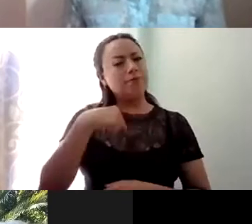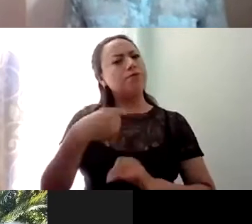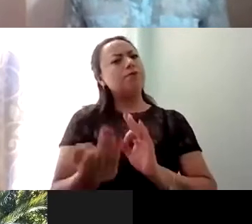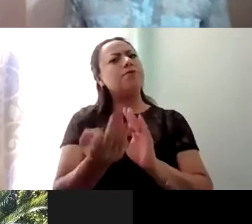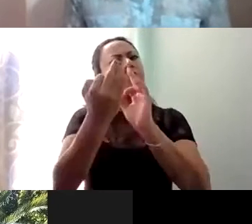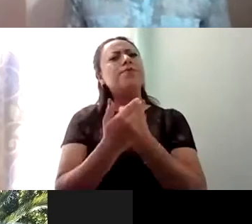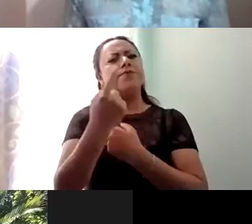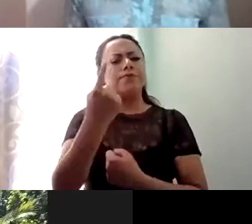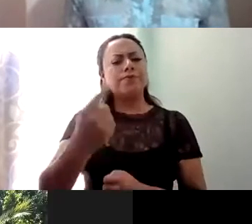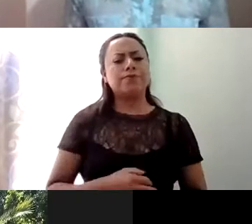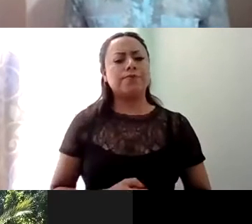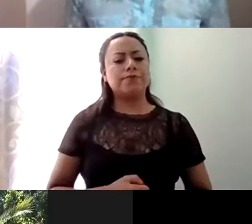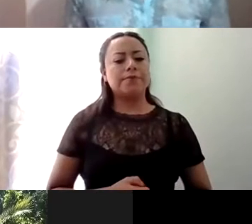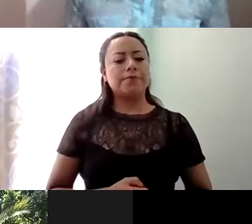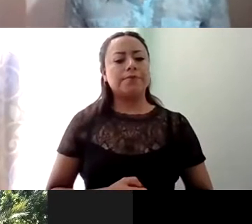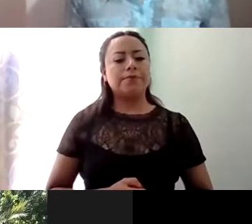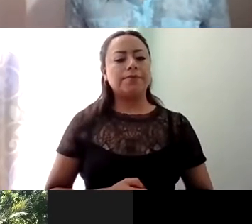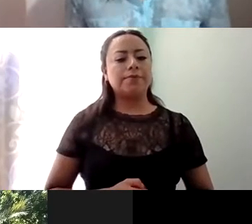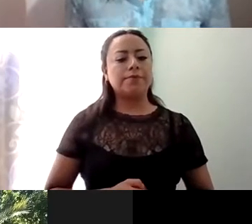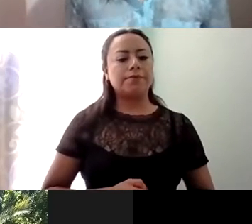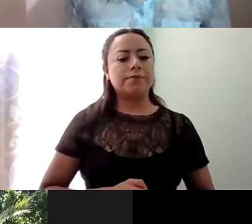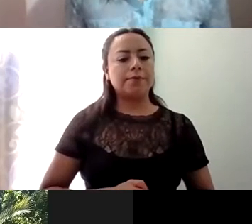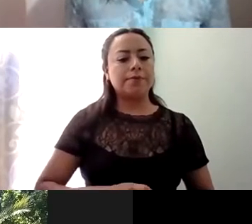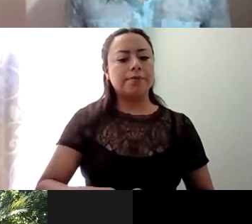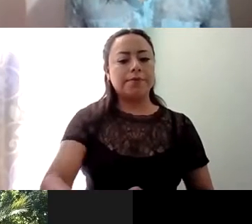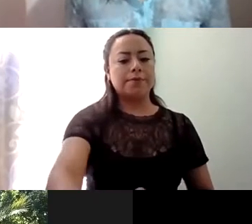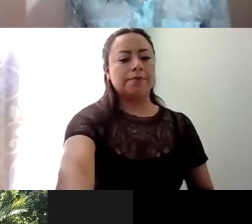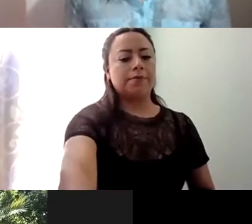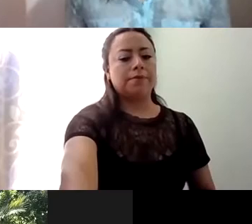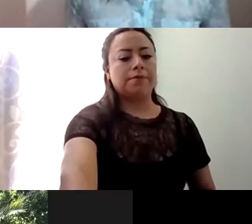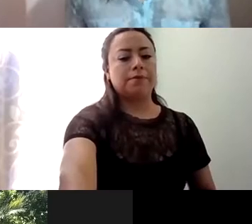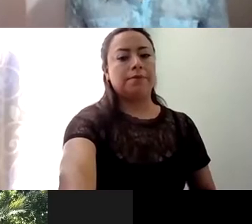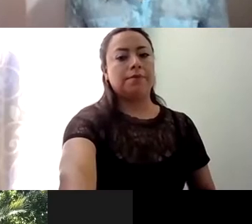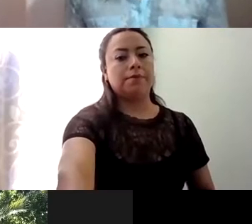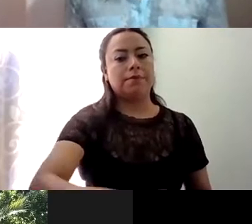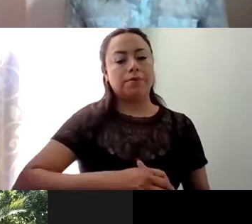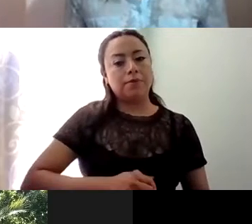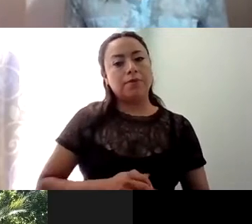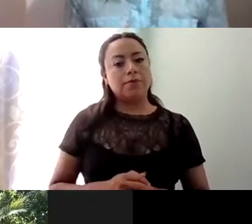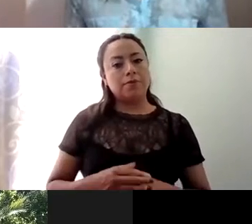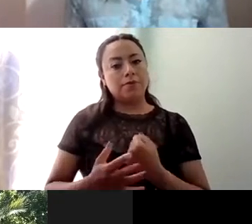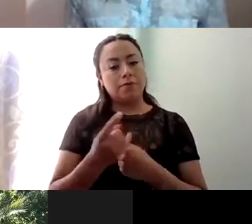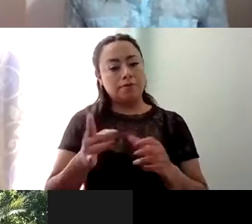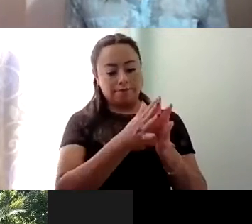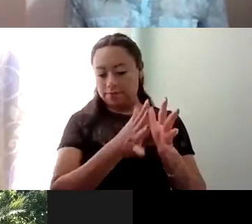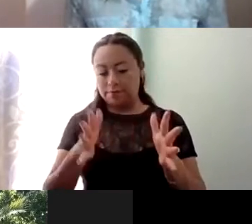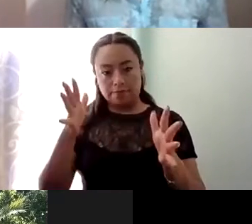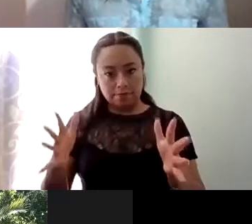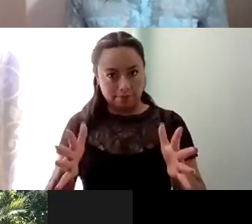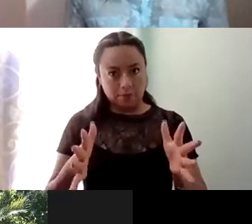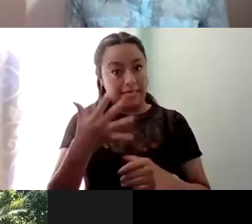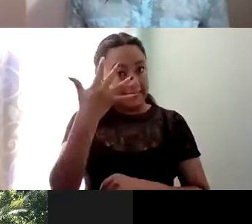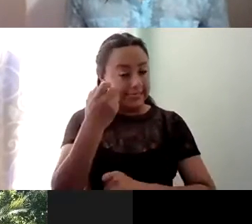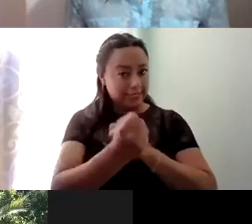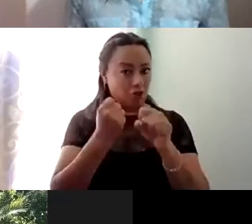porque ya estoy por terminar mi periodo de 5 años en la que fui electa